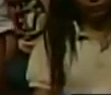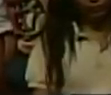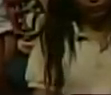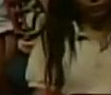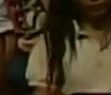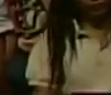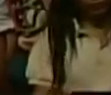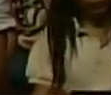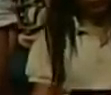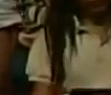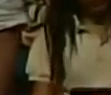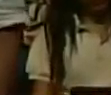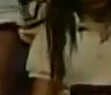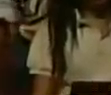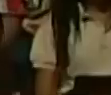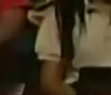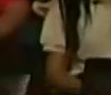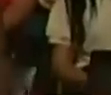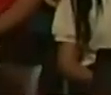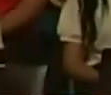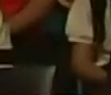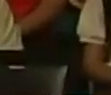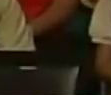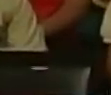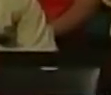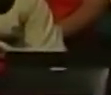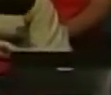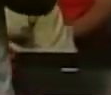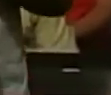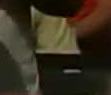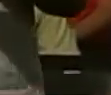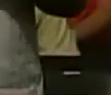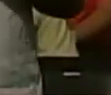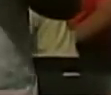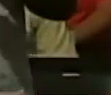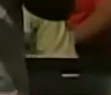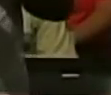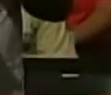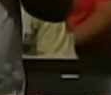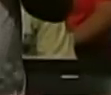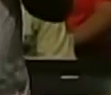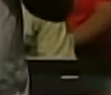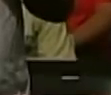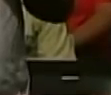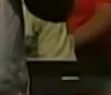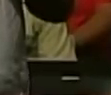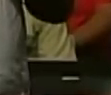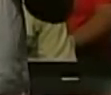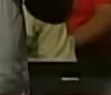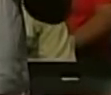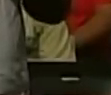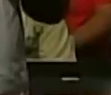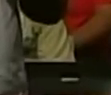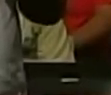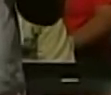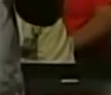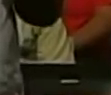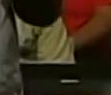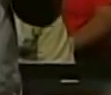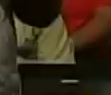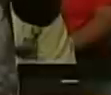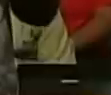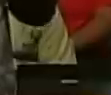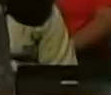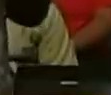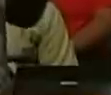A eso tenemos que ir. Y Nicolás, aún en medio de la crisis, ha dado demostraciones concretas de su lealtad al pueblo y de su lealtad a